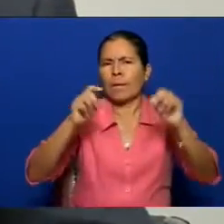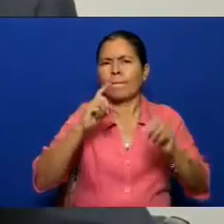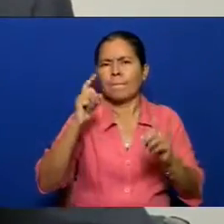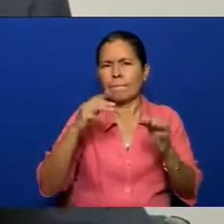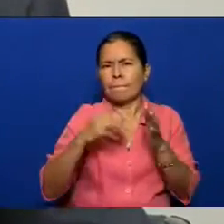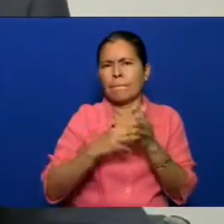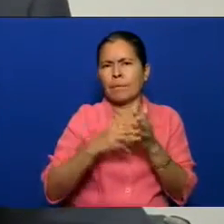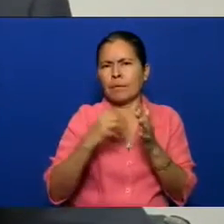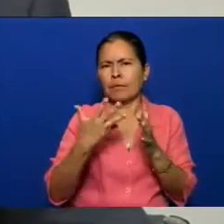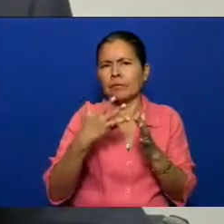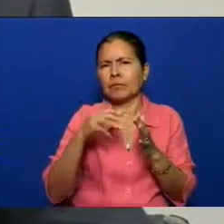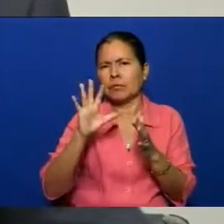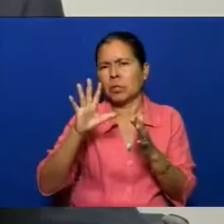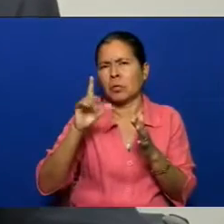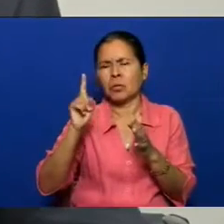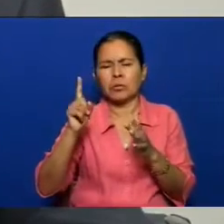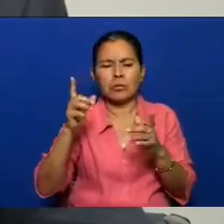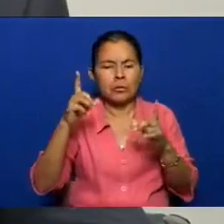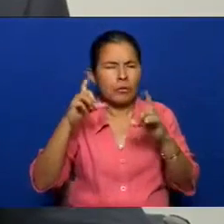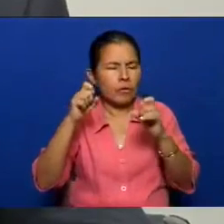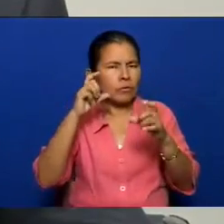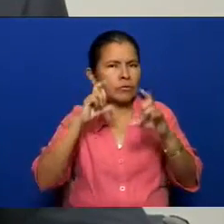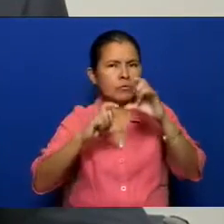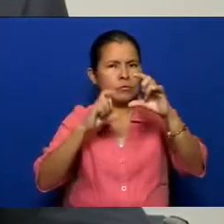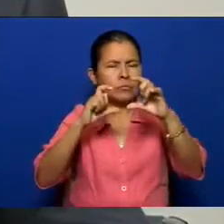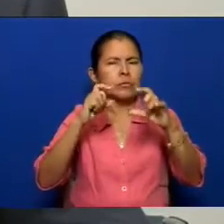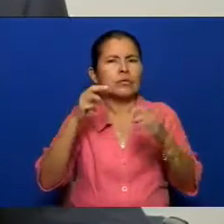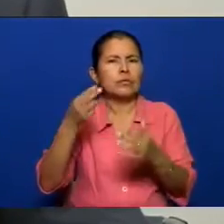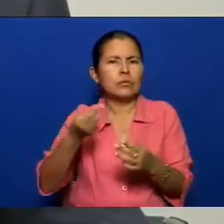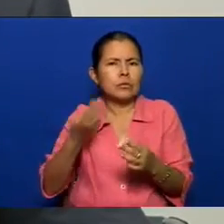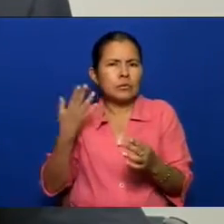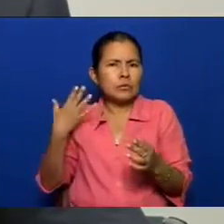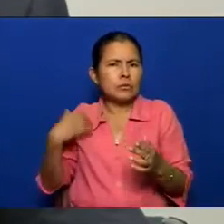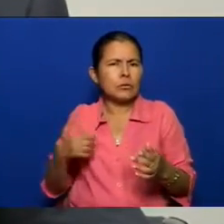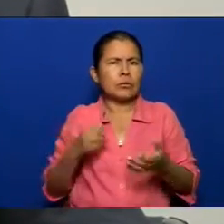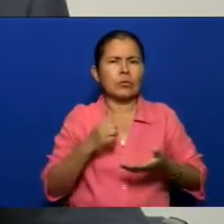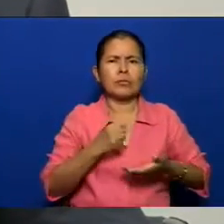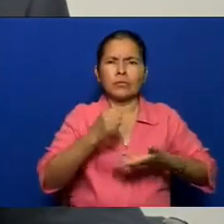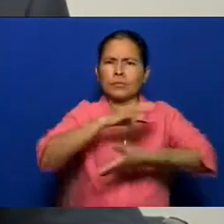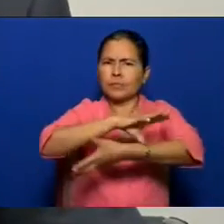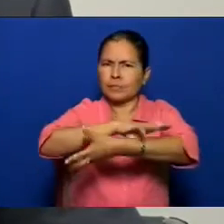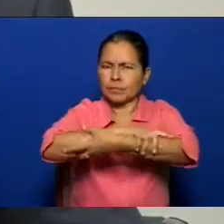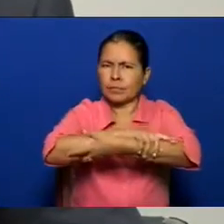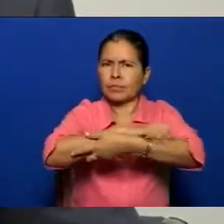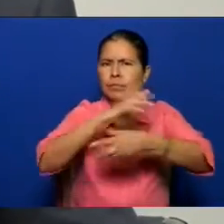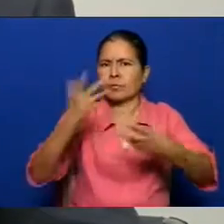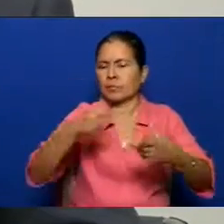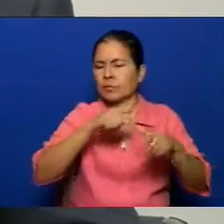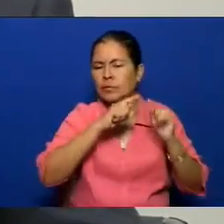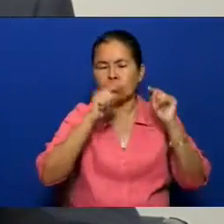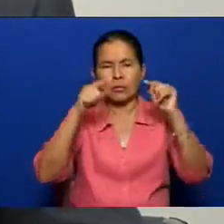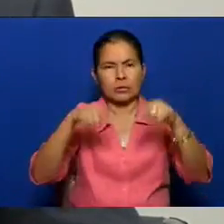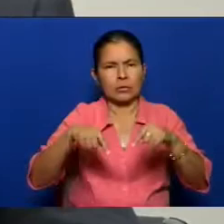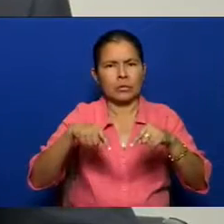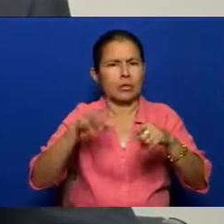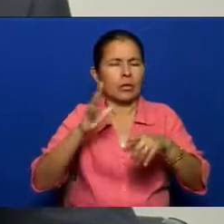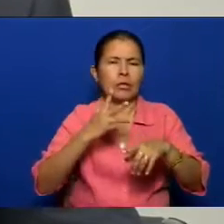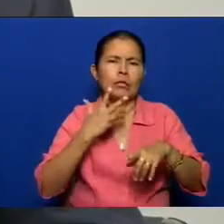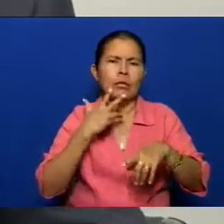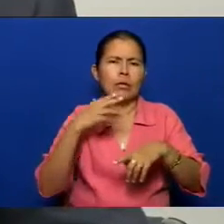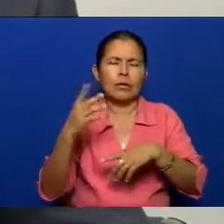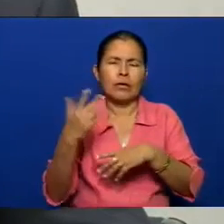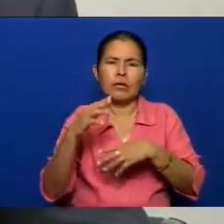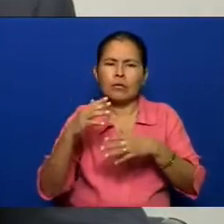por ahí algunas fotografías y alguna memoria histórica de la cooperación de UNICEF en el país, aunque no tenía presencia físicamente, no